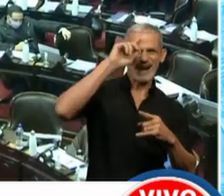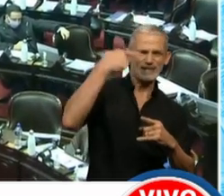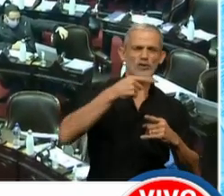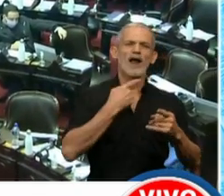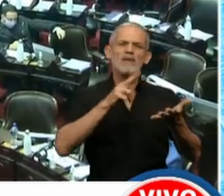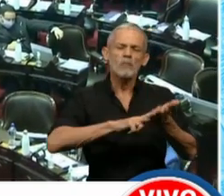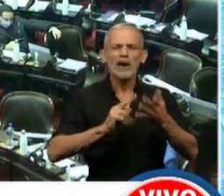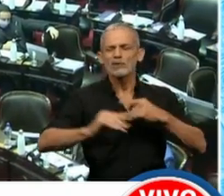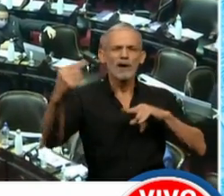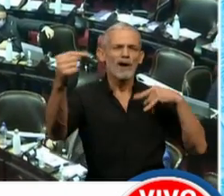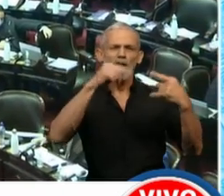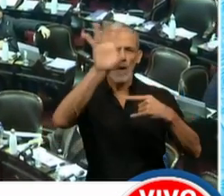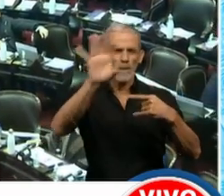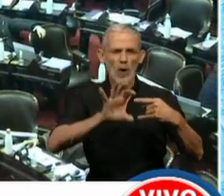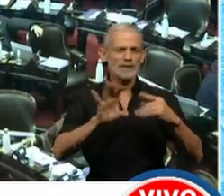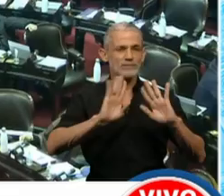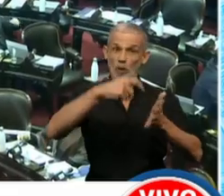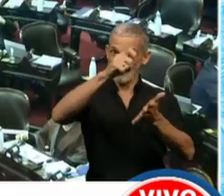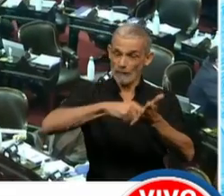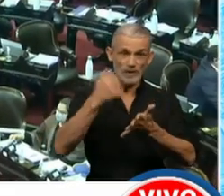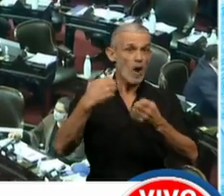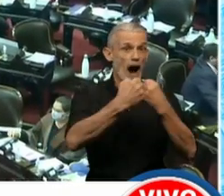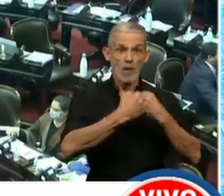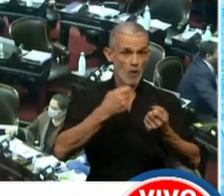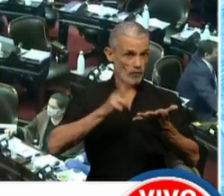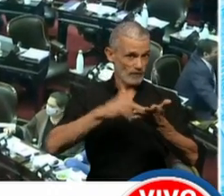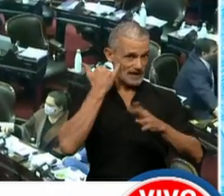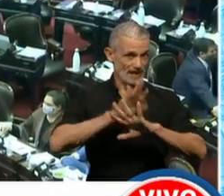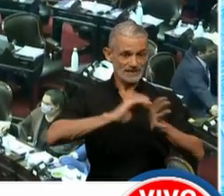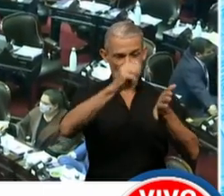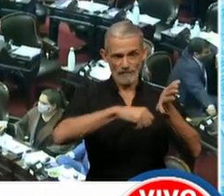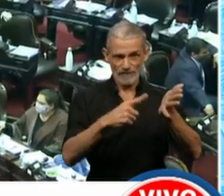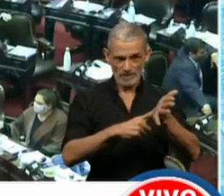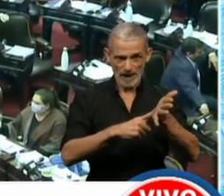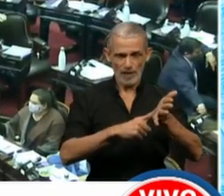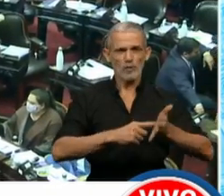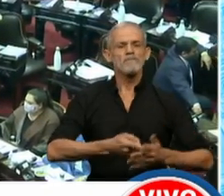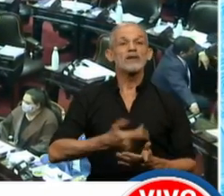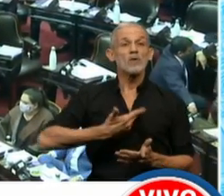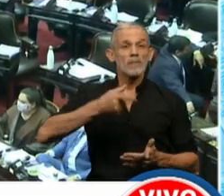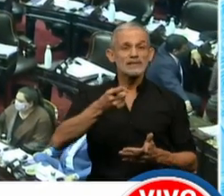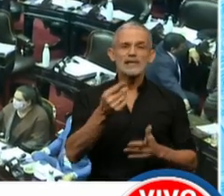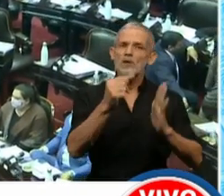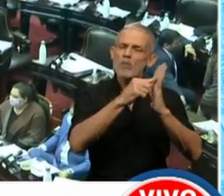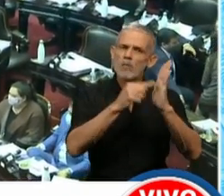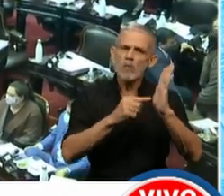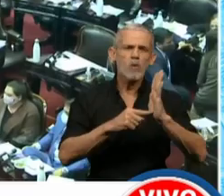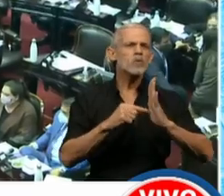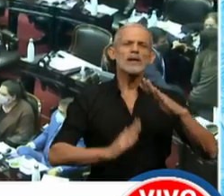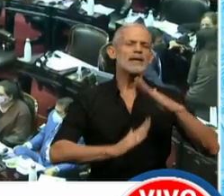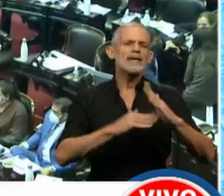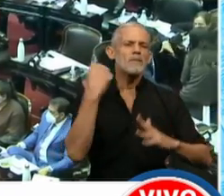y así se ha firmado en el pacto que respondió el señor presidente estos son los aspectos centrales